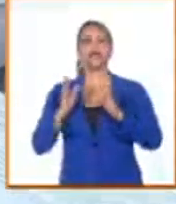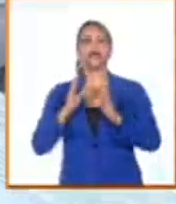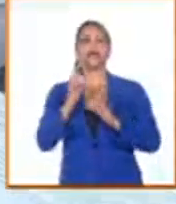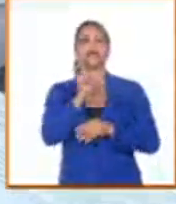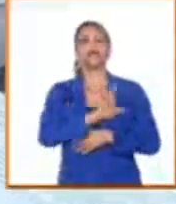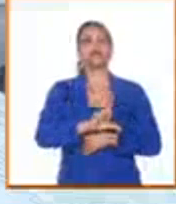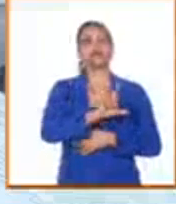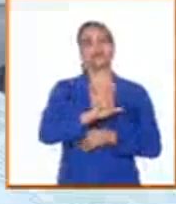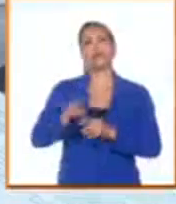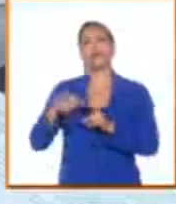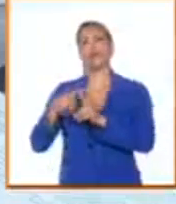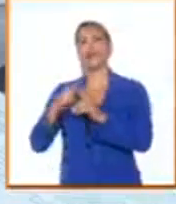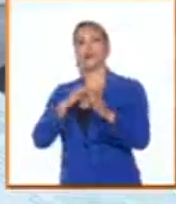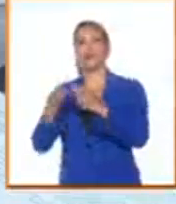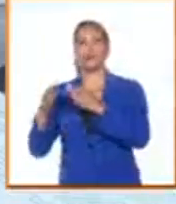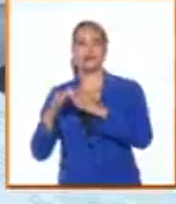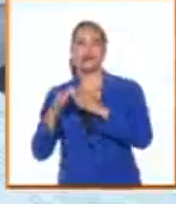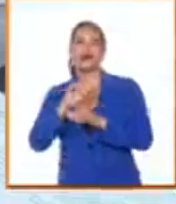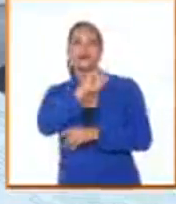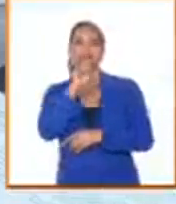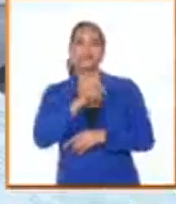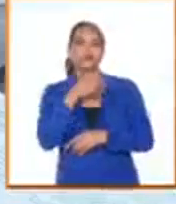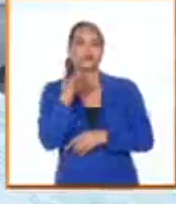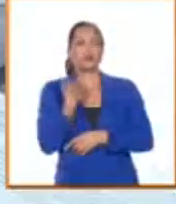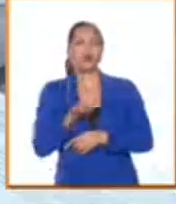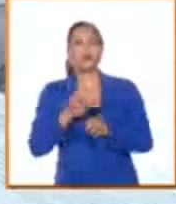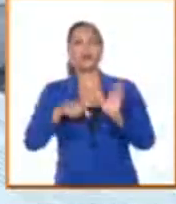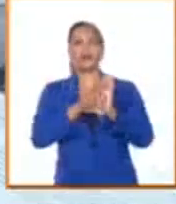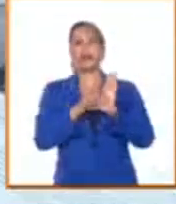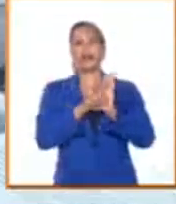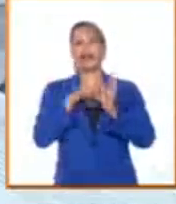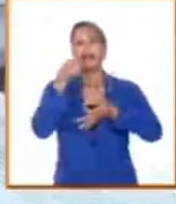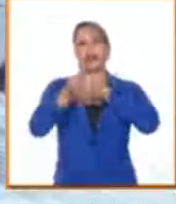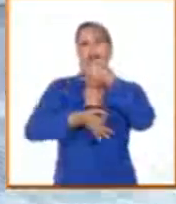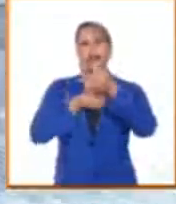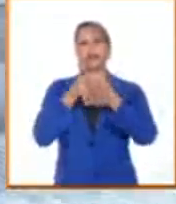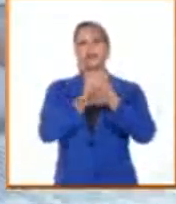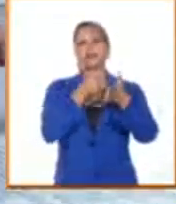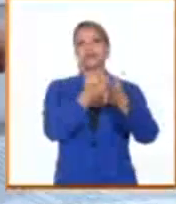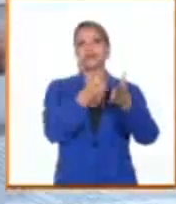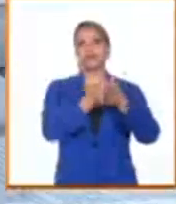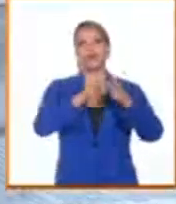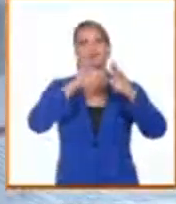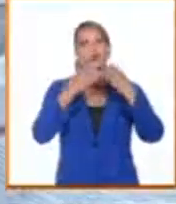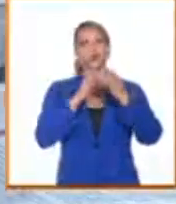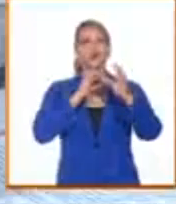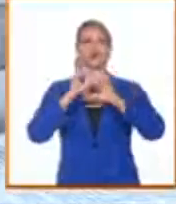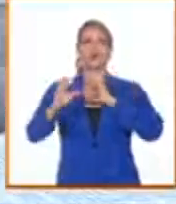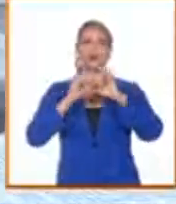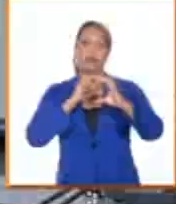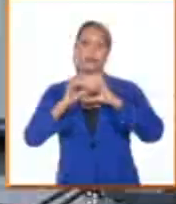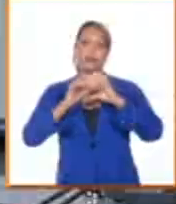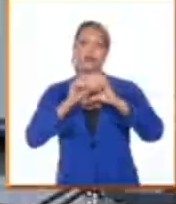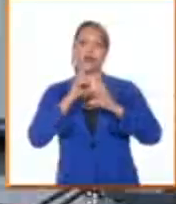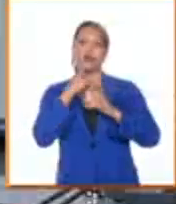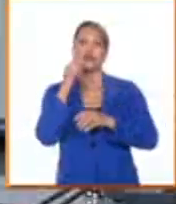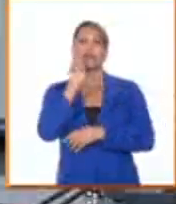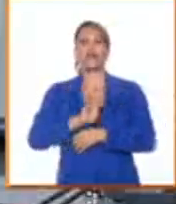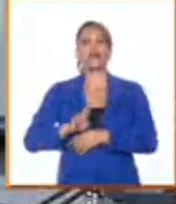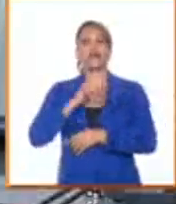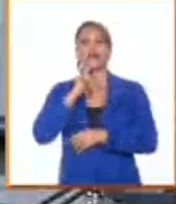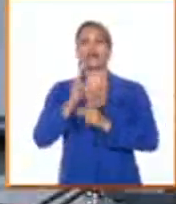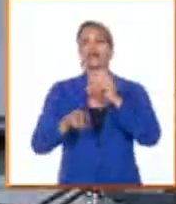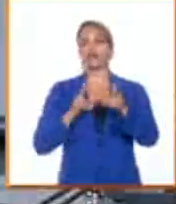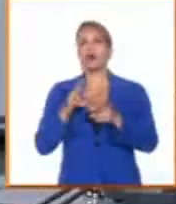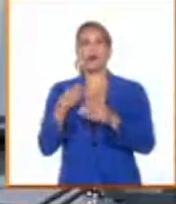que establece la ley? ¿Cómo impulsa esos escenarios de la comunicación? ¿Cuántas facultades da y